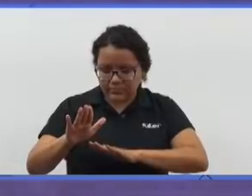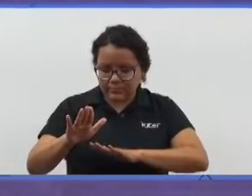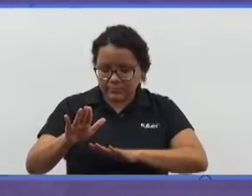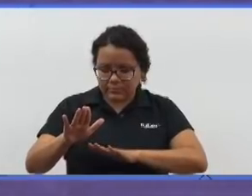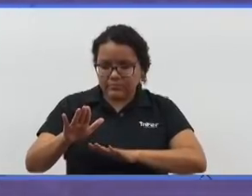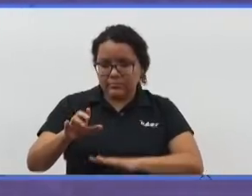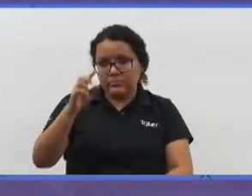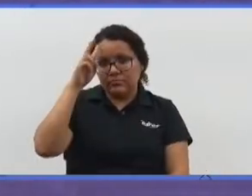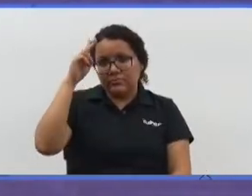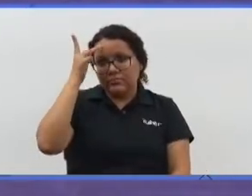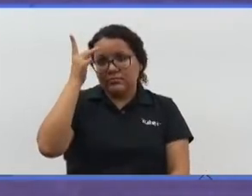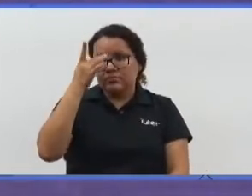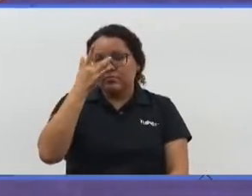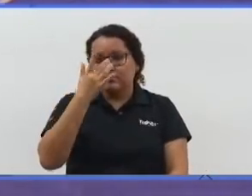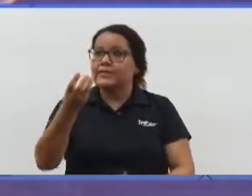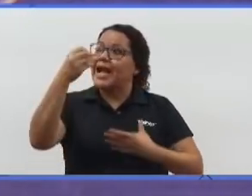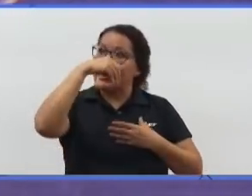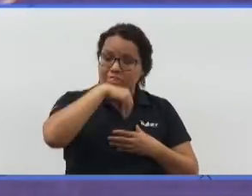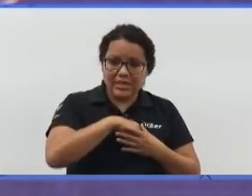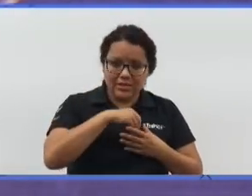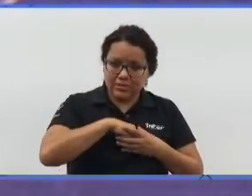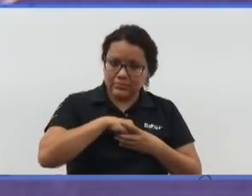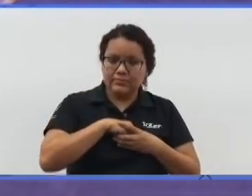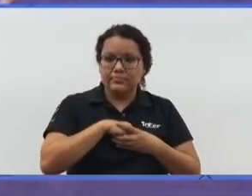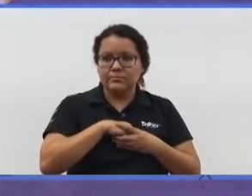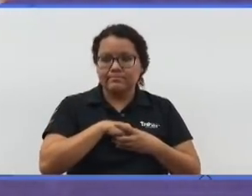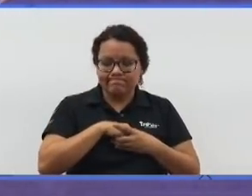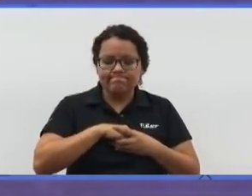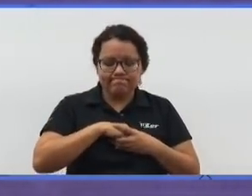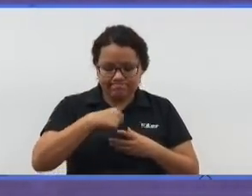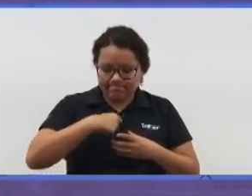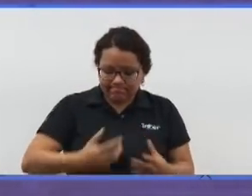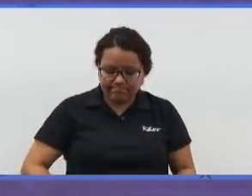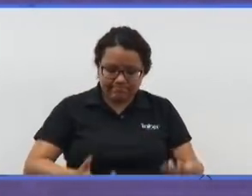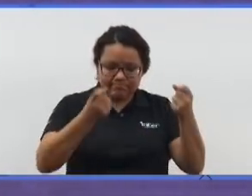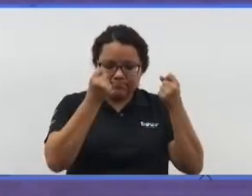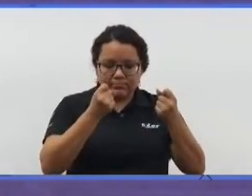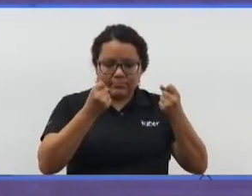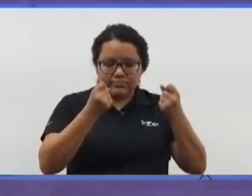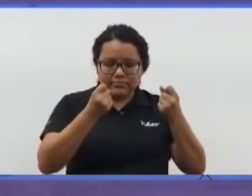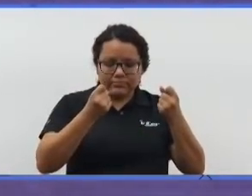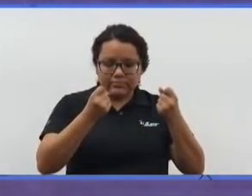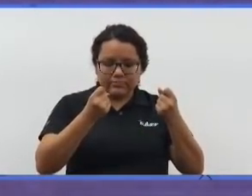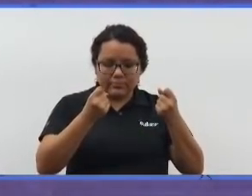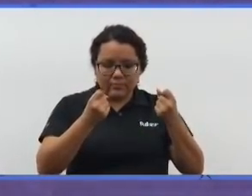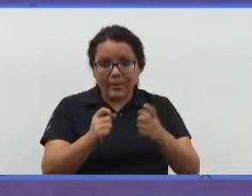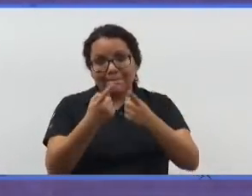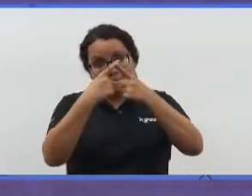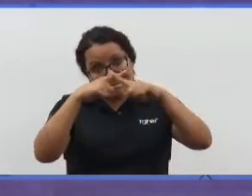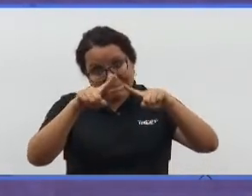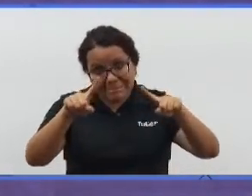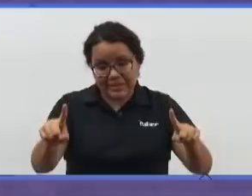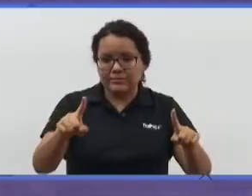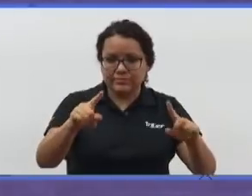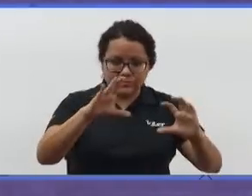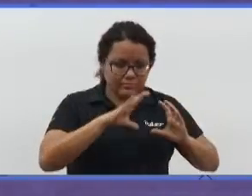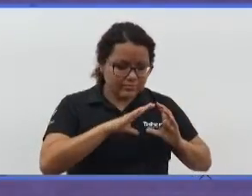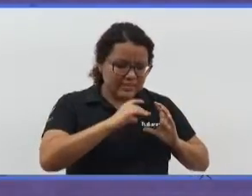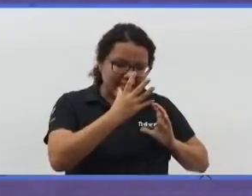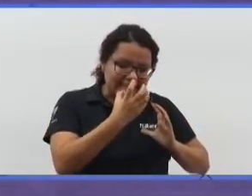es una evidencia interna de ser salvo pero la evidencia de los deseos del corazón